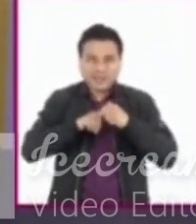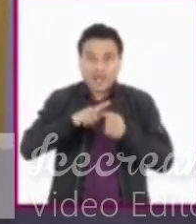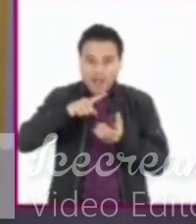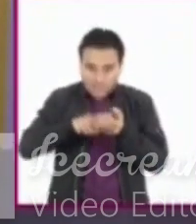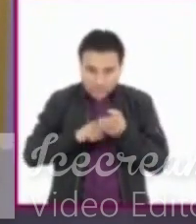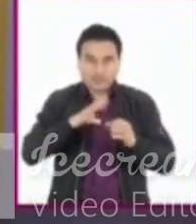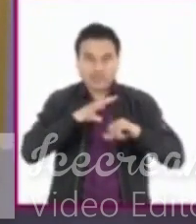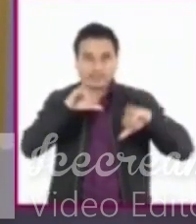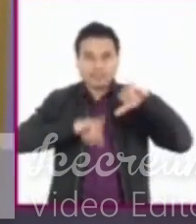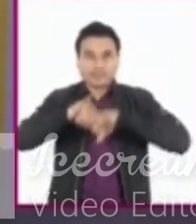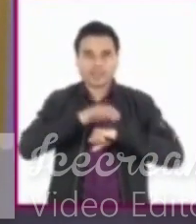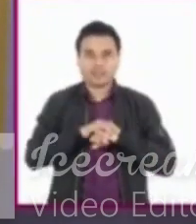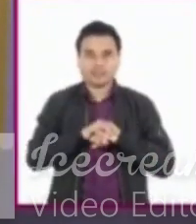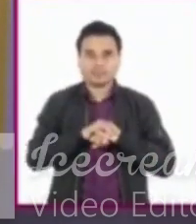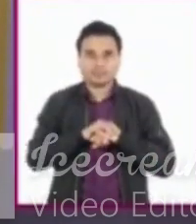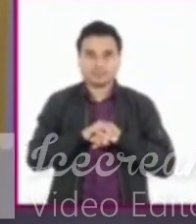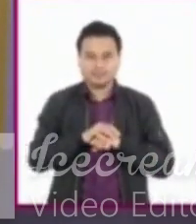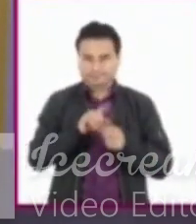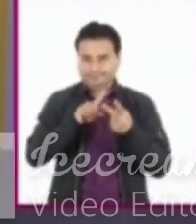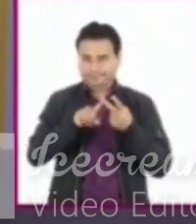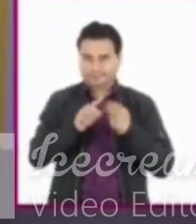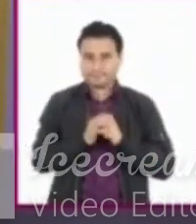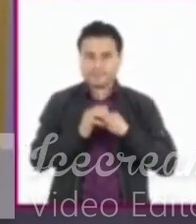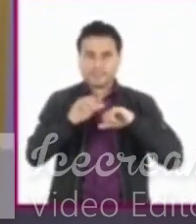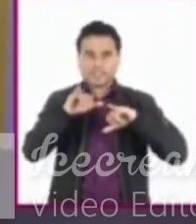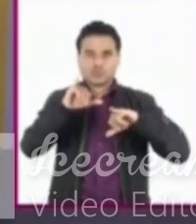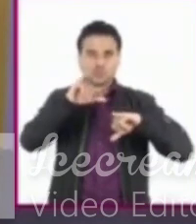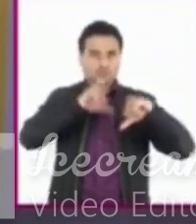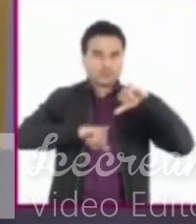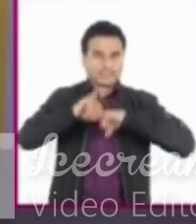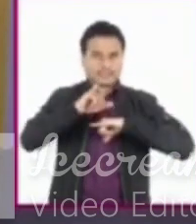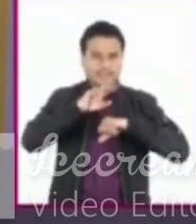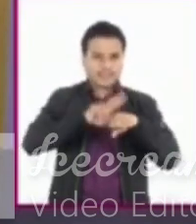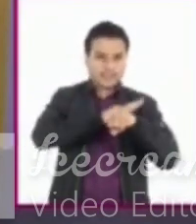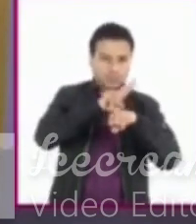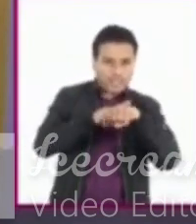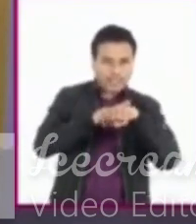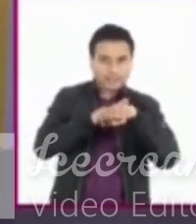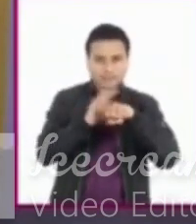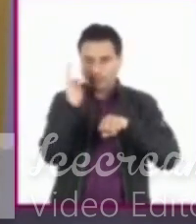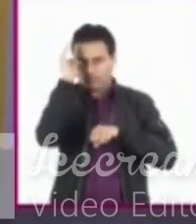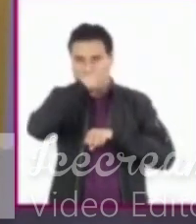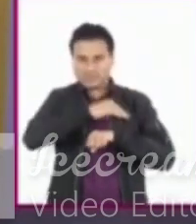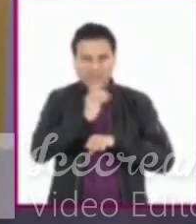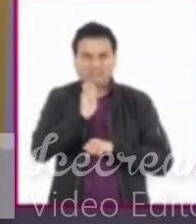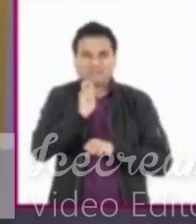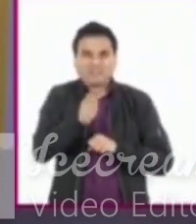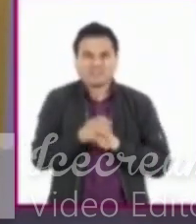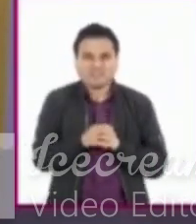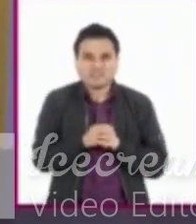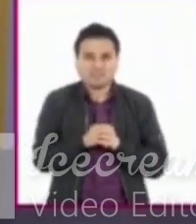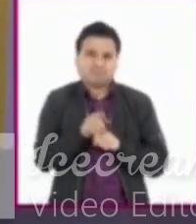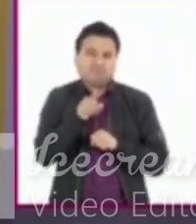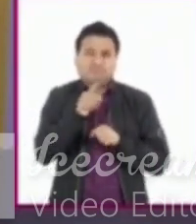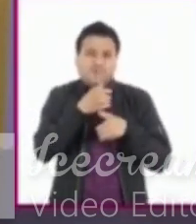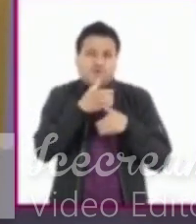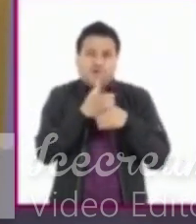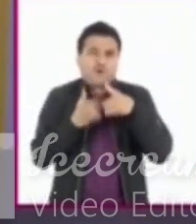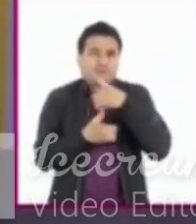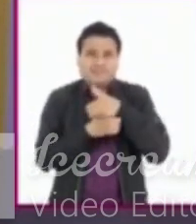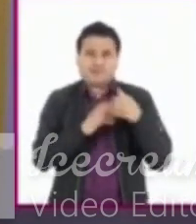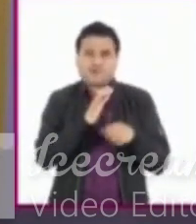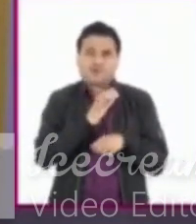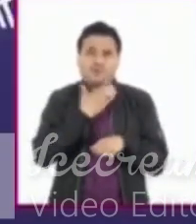sustancias naturales y sintéticas? Ambas están relacionadas con artículos que consumimos y son de